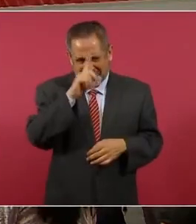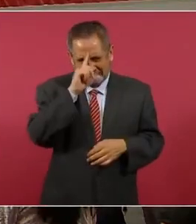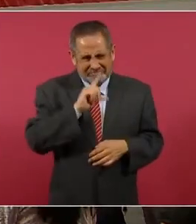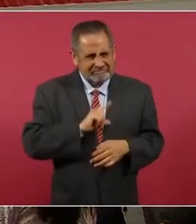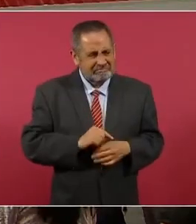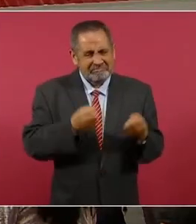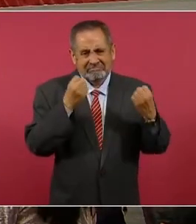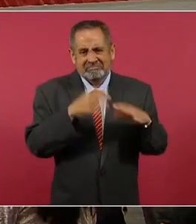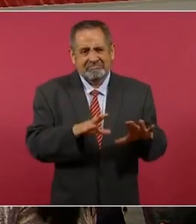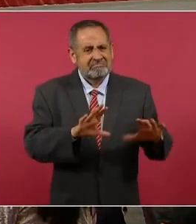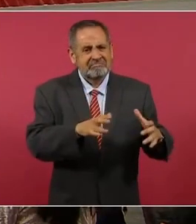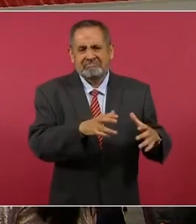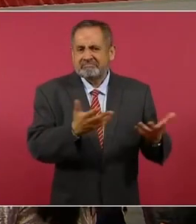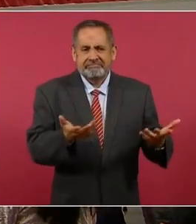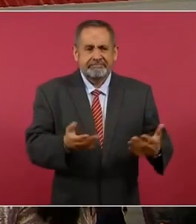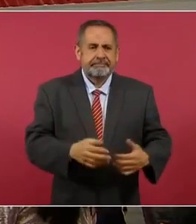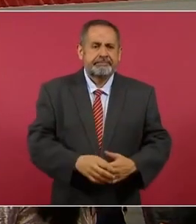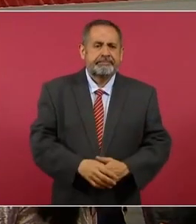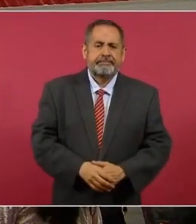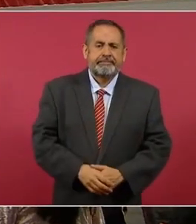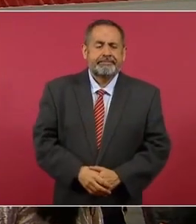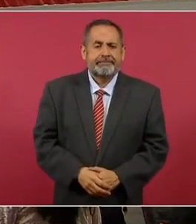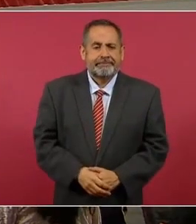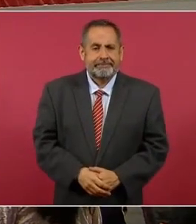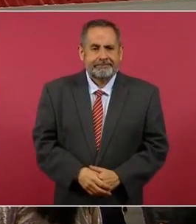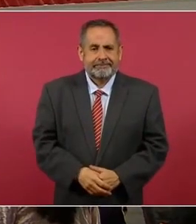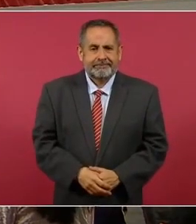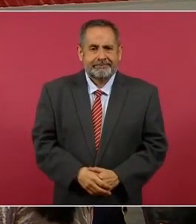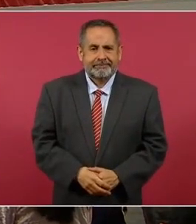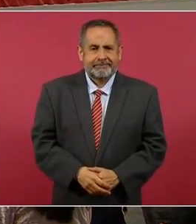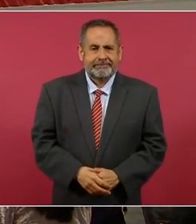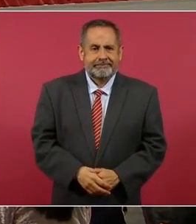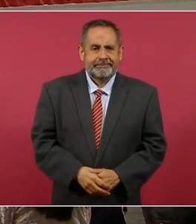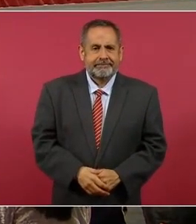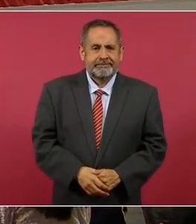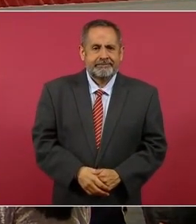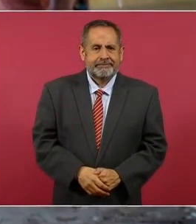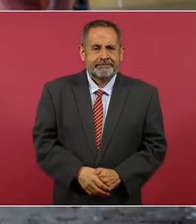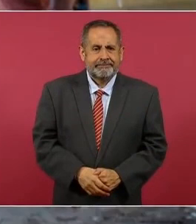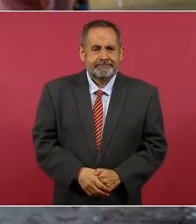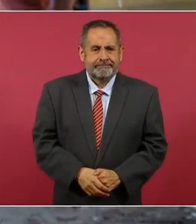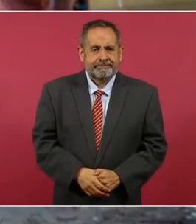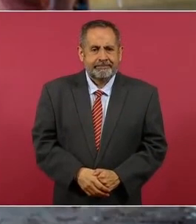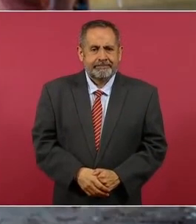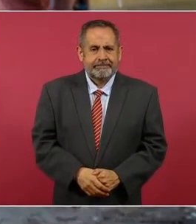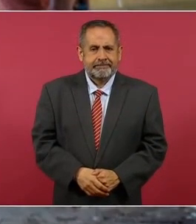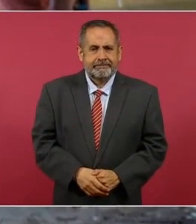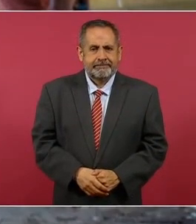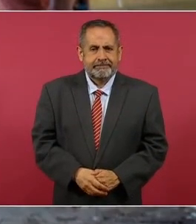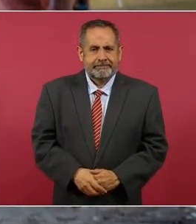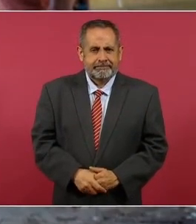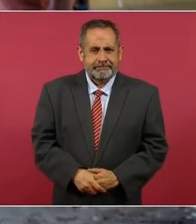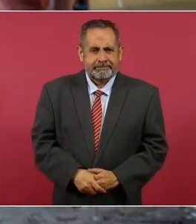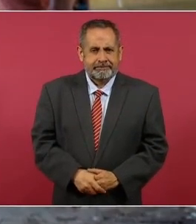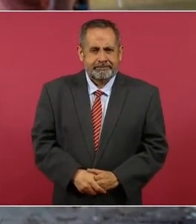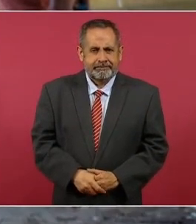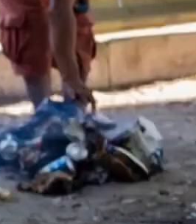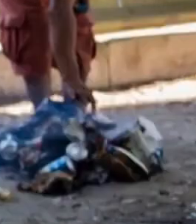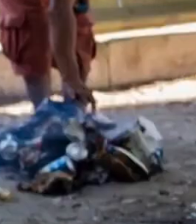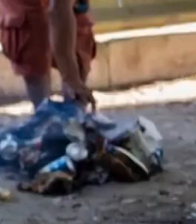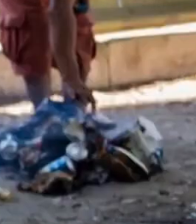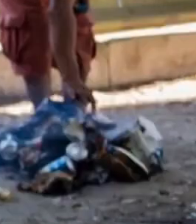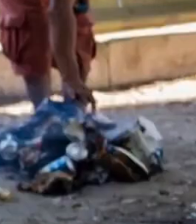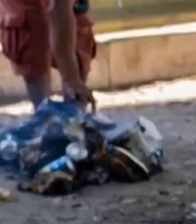personal y colectiva. La siguiente. Es así, se les olvida comer, bañarse, se les